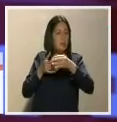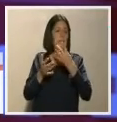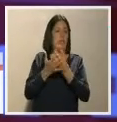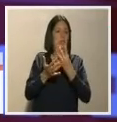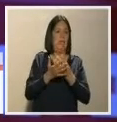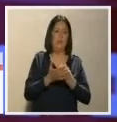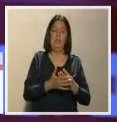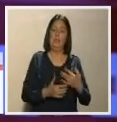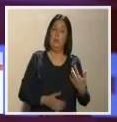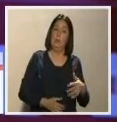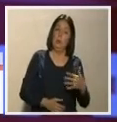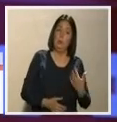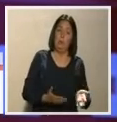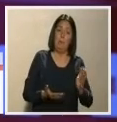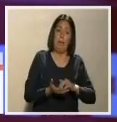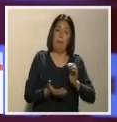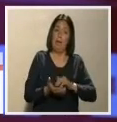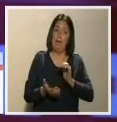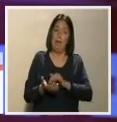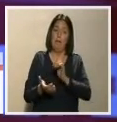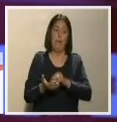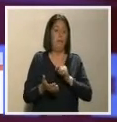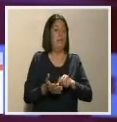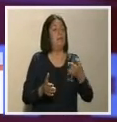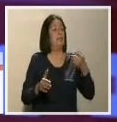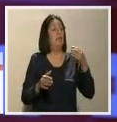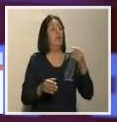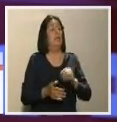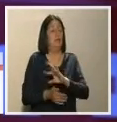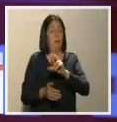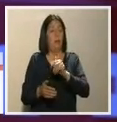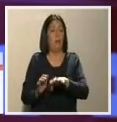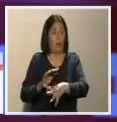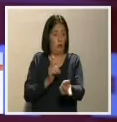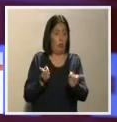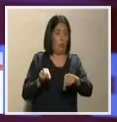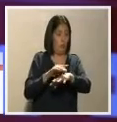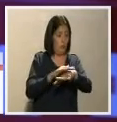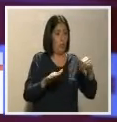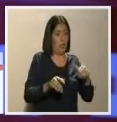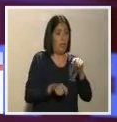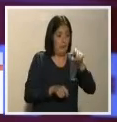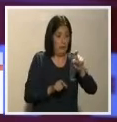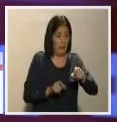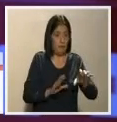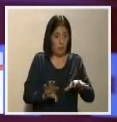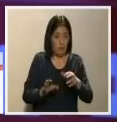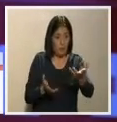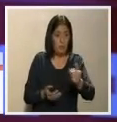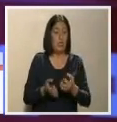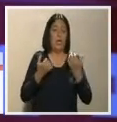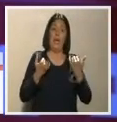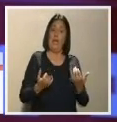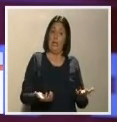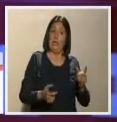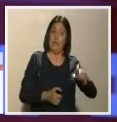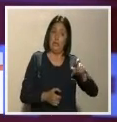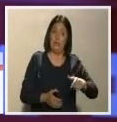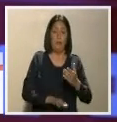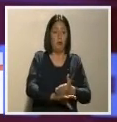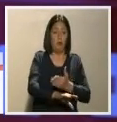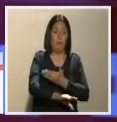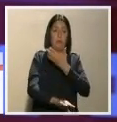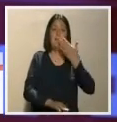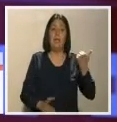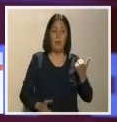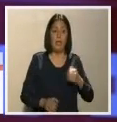están generando más crimen cuando salen. Eso es lo que tenemos que hacer. Y necesitamos, obviamente,